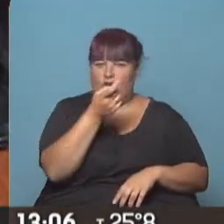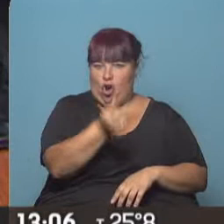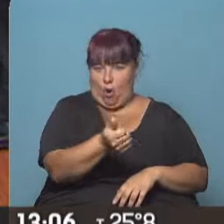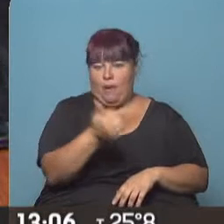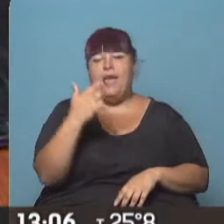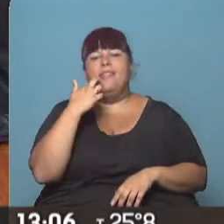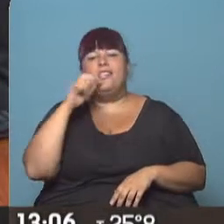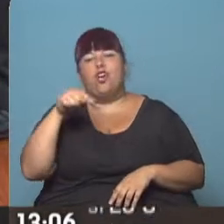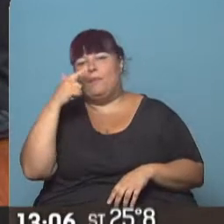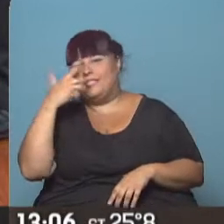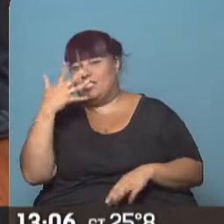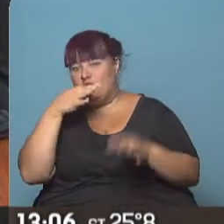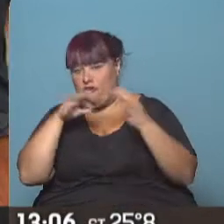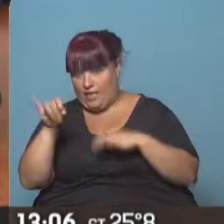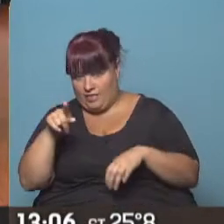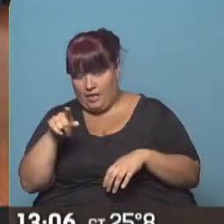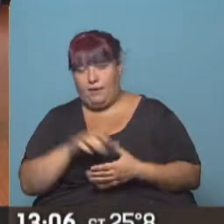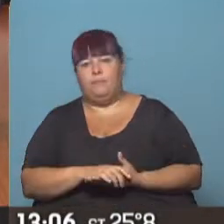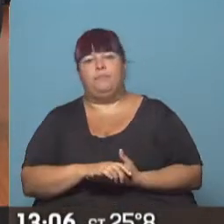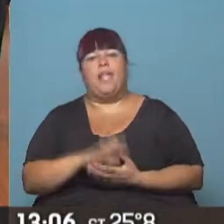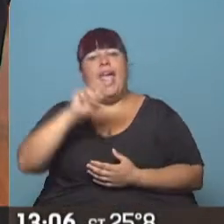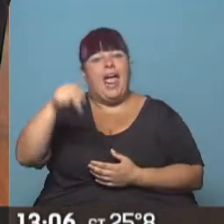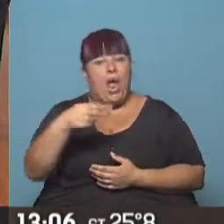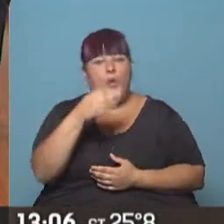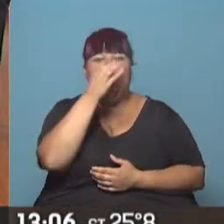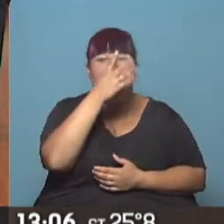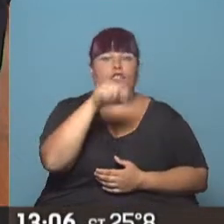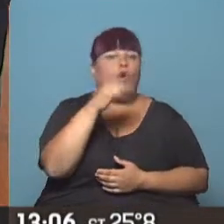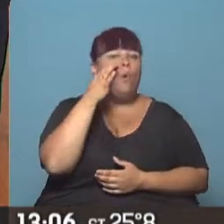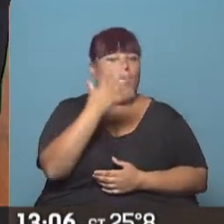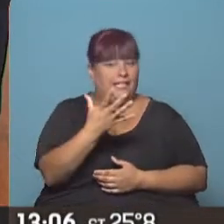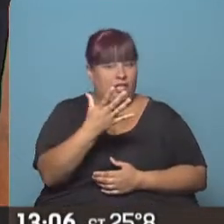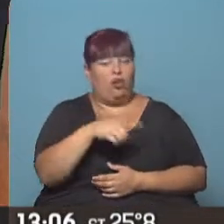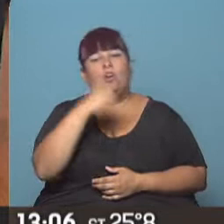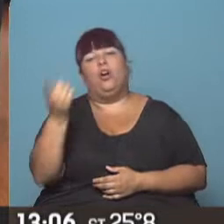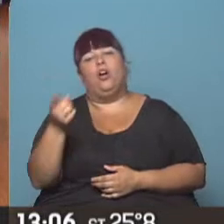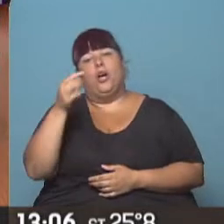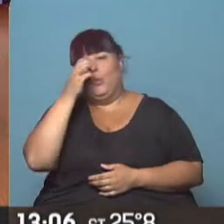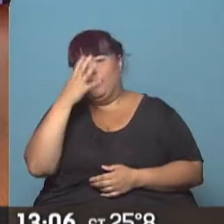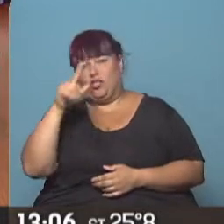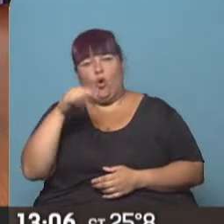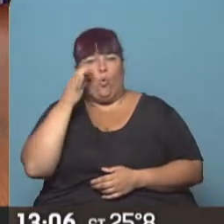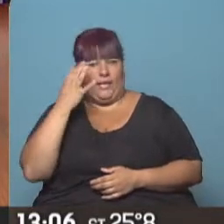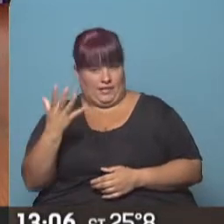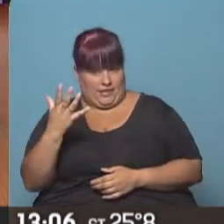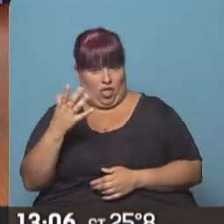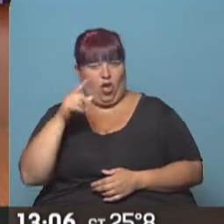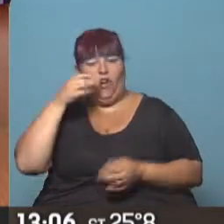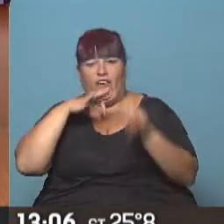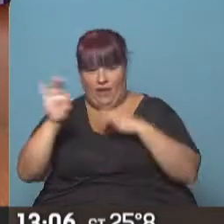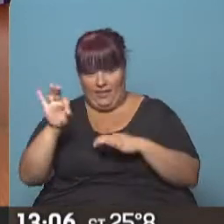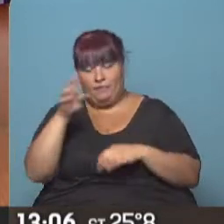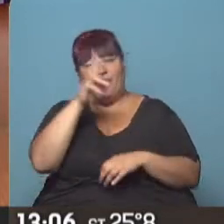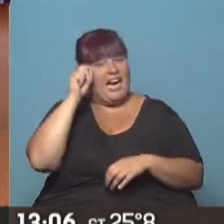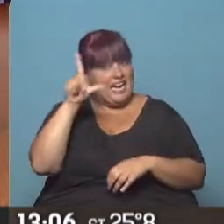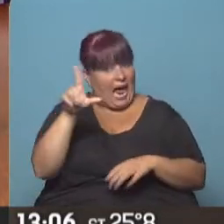compra, 19.75 para la venta, el euro 24.45, 25.45 para la venta, mientras